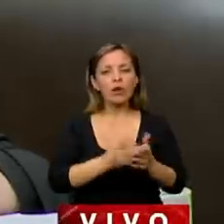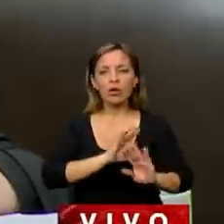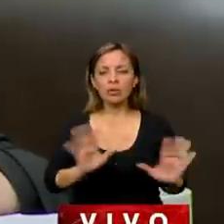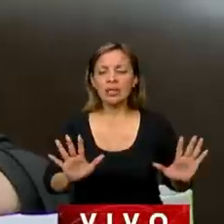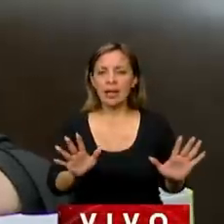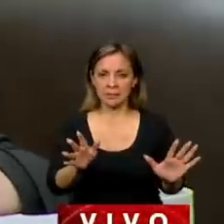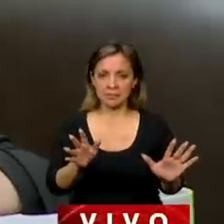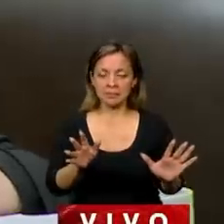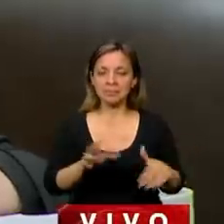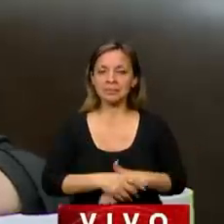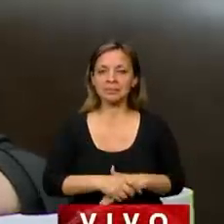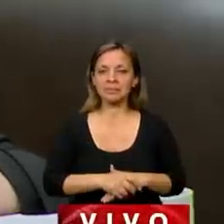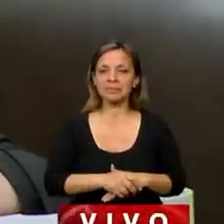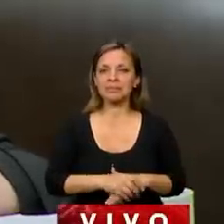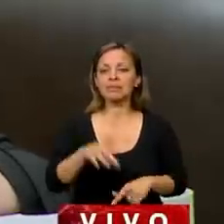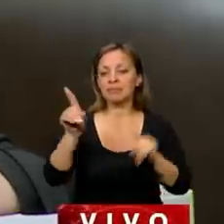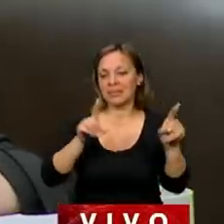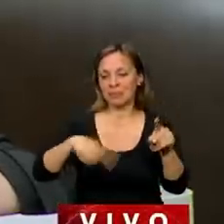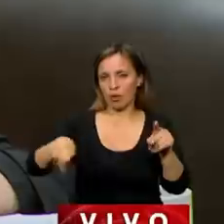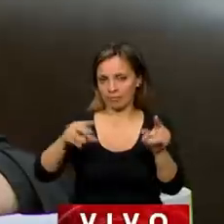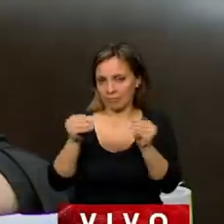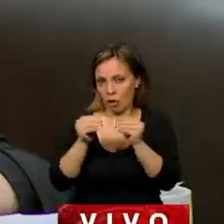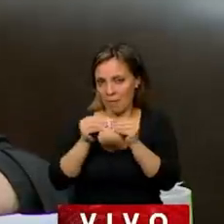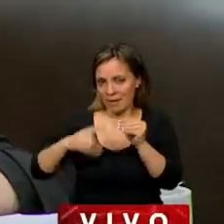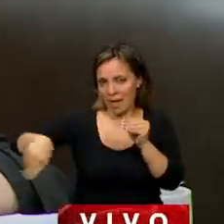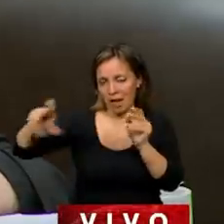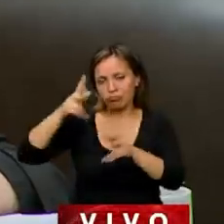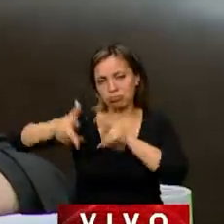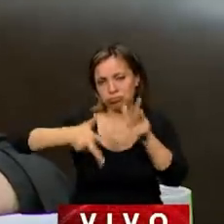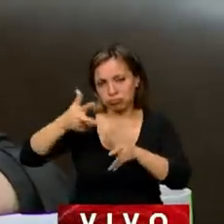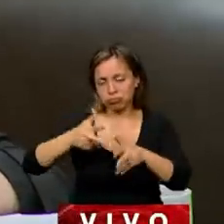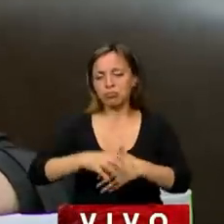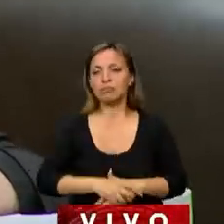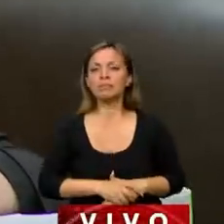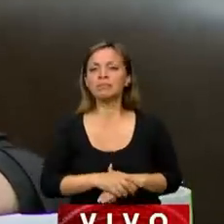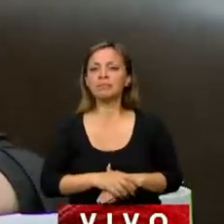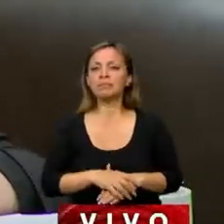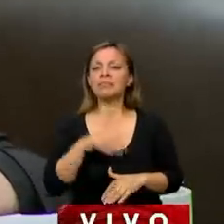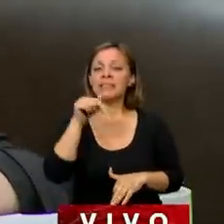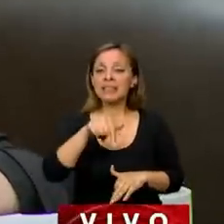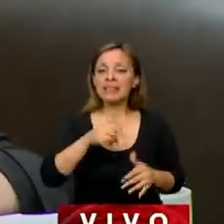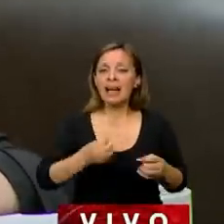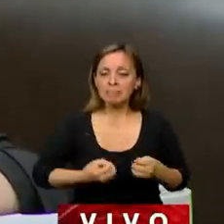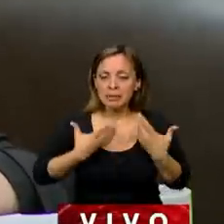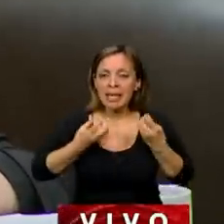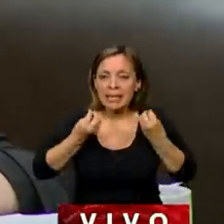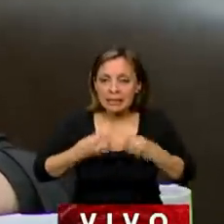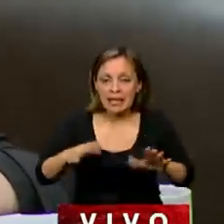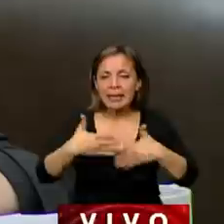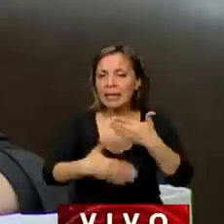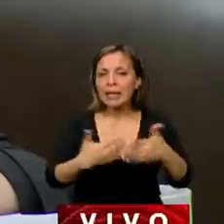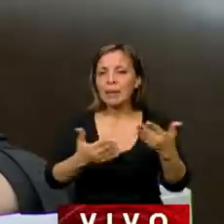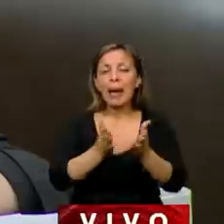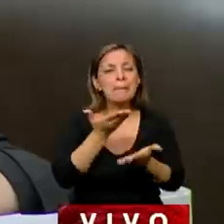plantea y lo que han planteado quienes me antecedieron en la palabra, estas iniciativas tienen mucho que ver con pedidos